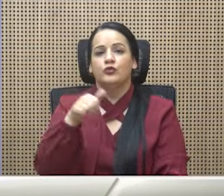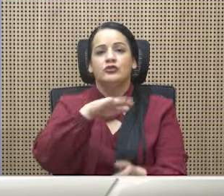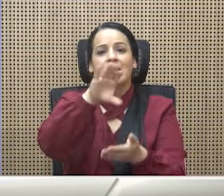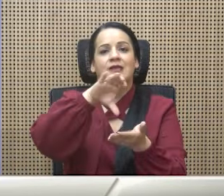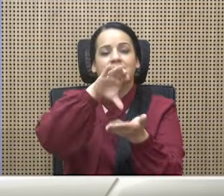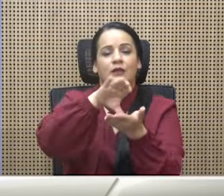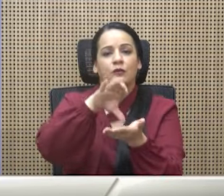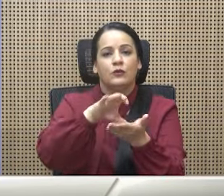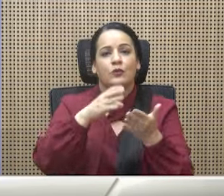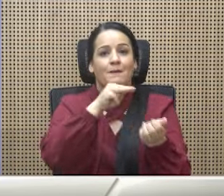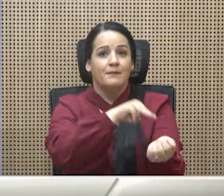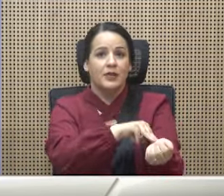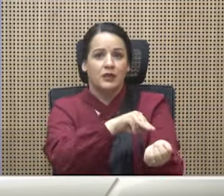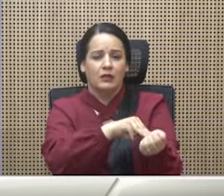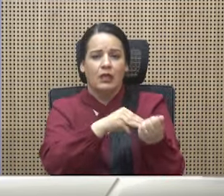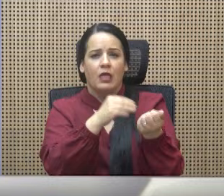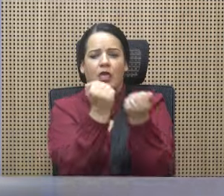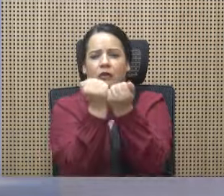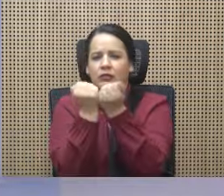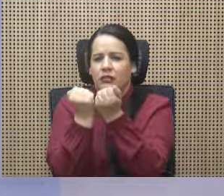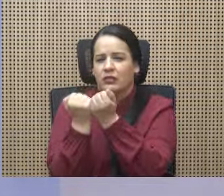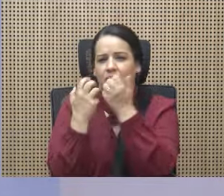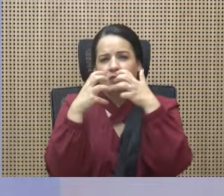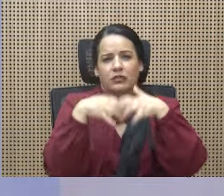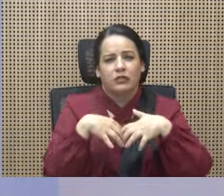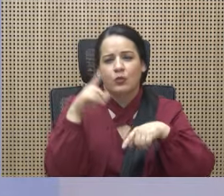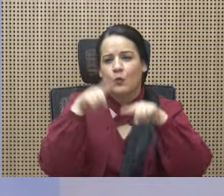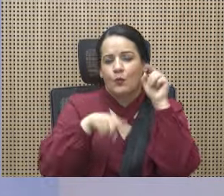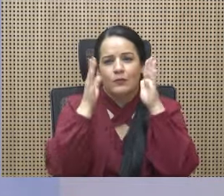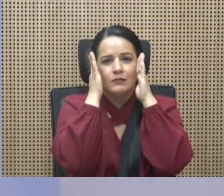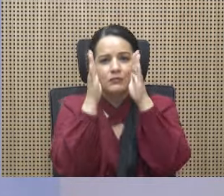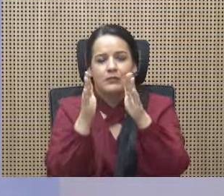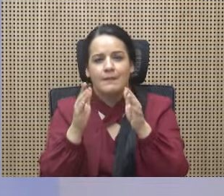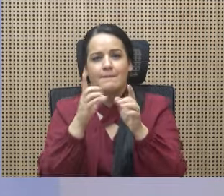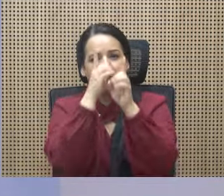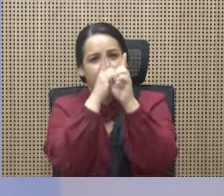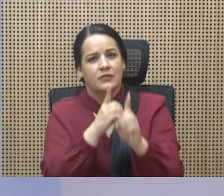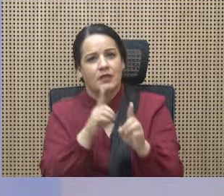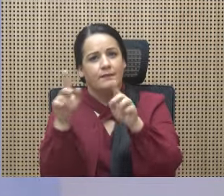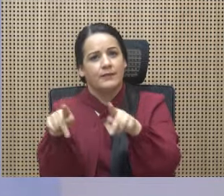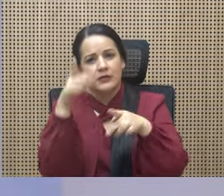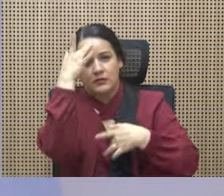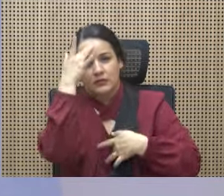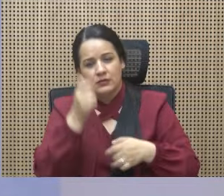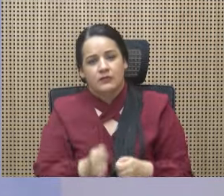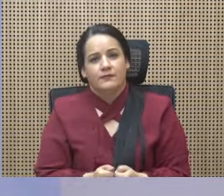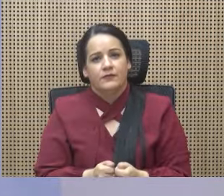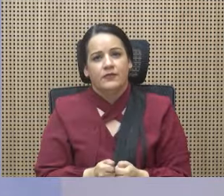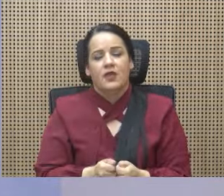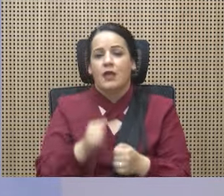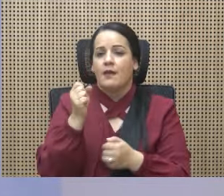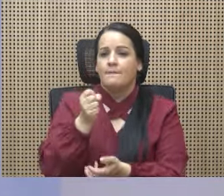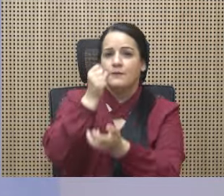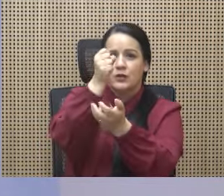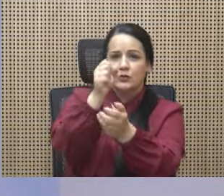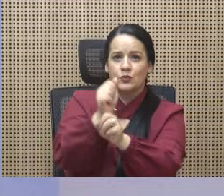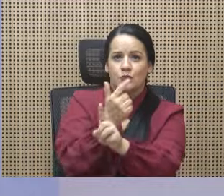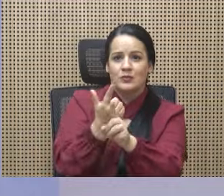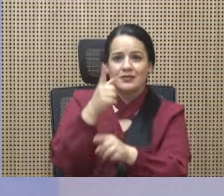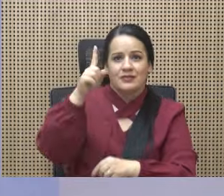estén colapsados y no puedan atender dignamente a sus pacientes la inversión social debe